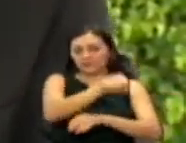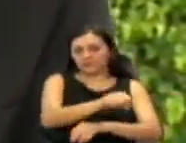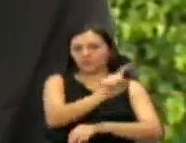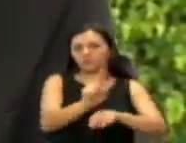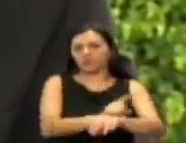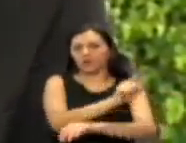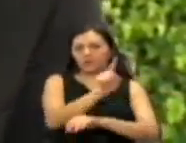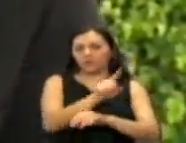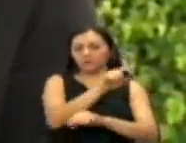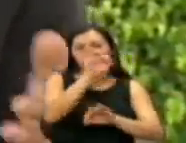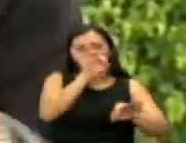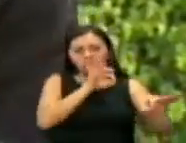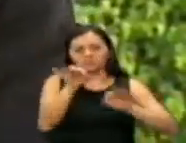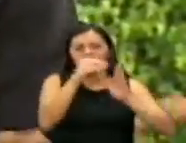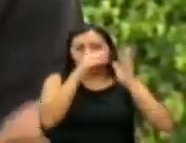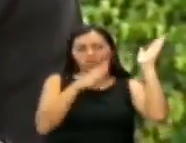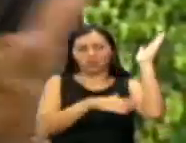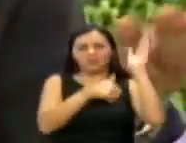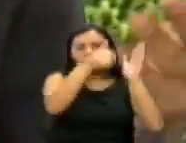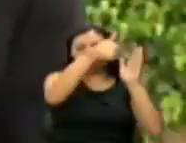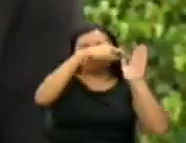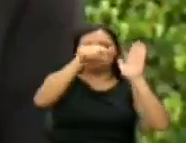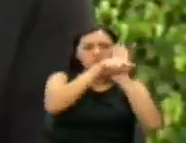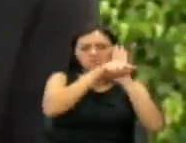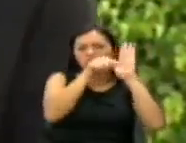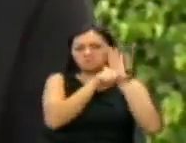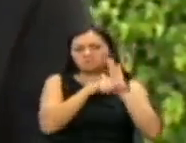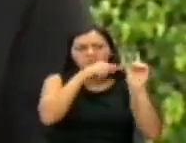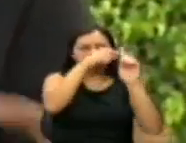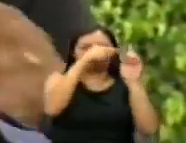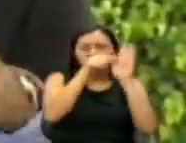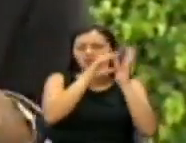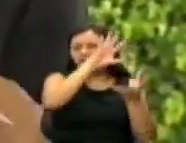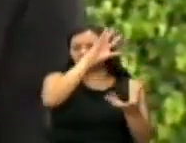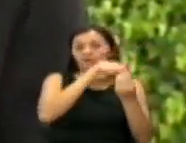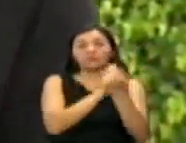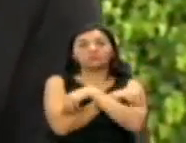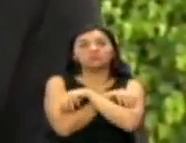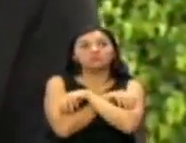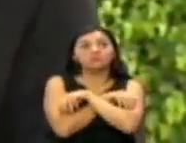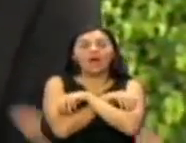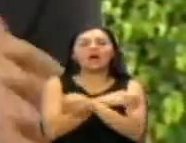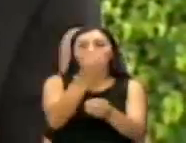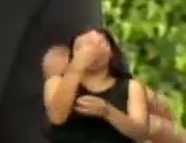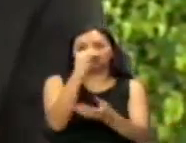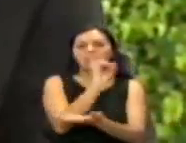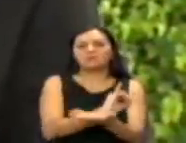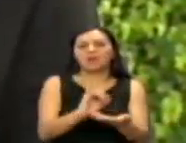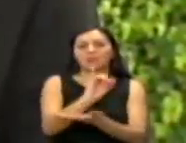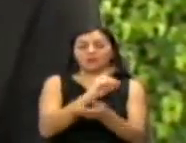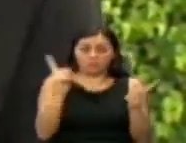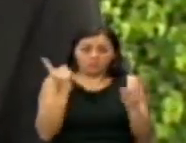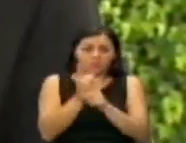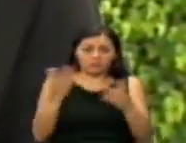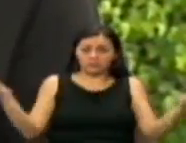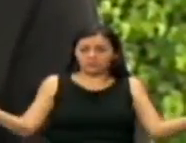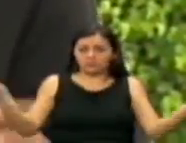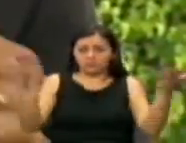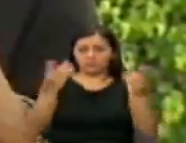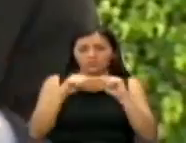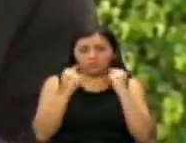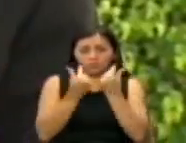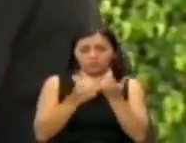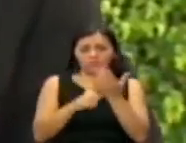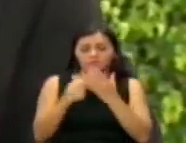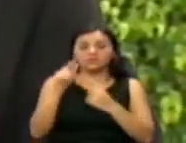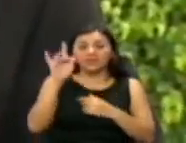para exponer los proyectos, lo que va bien, lo que va mal, los problemas, etcétera. Entonces también se van a tratar los problemas de Imbabura, para eso son los gabinetes itinerantes. Por